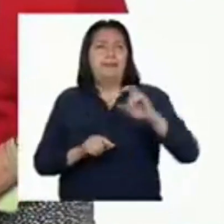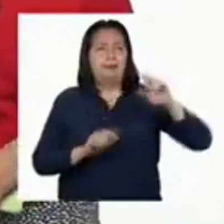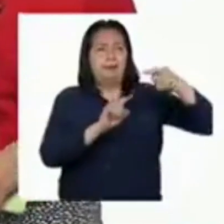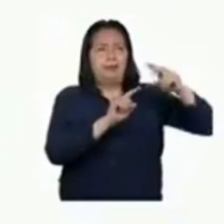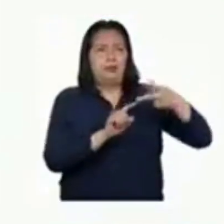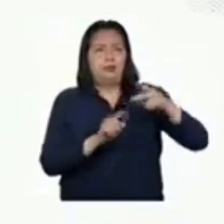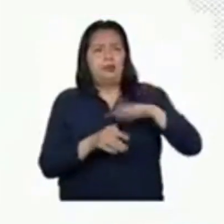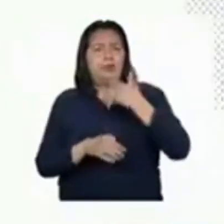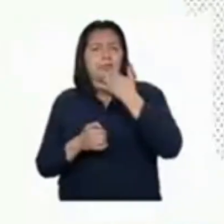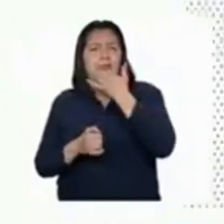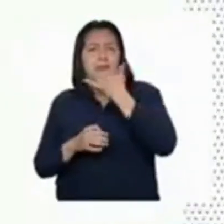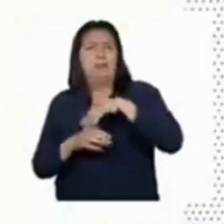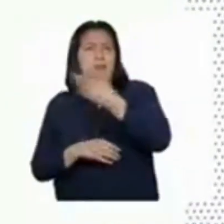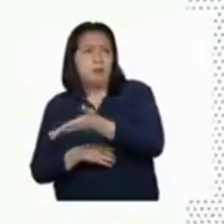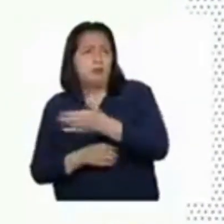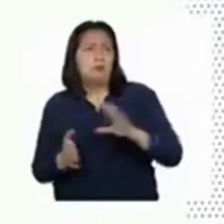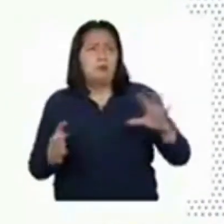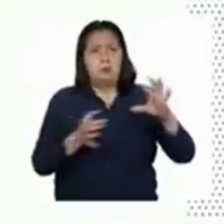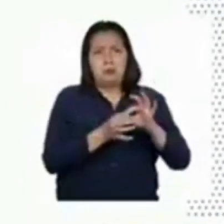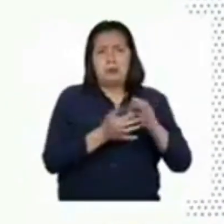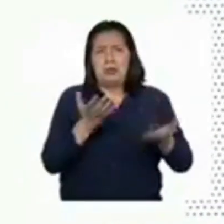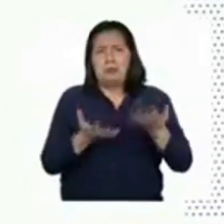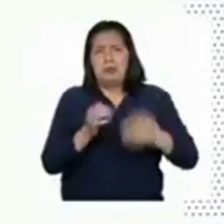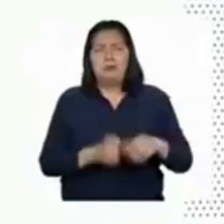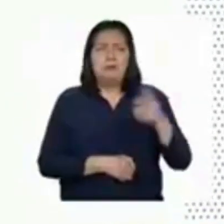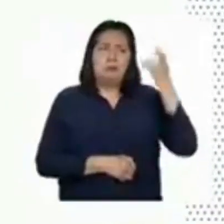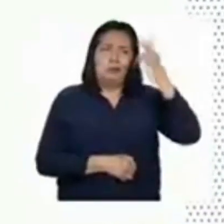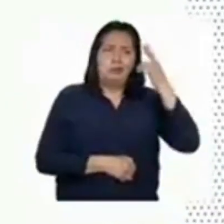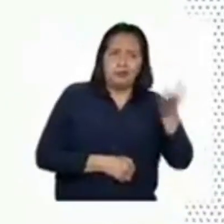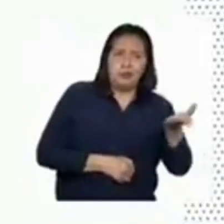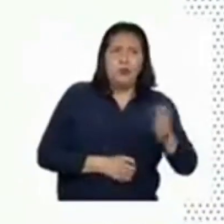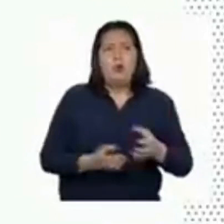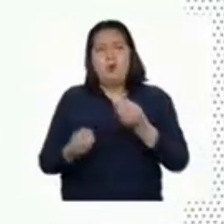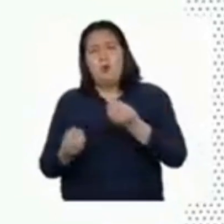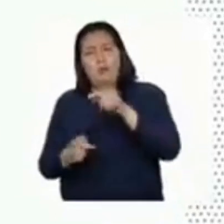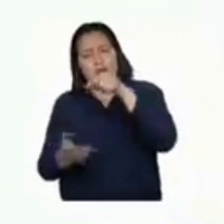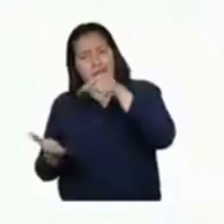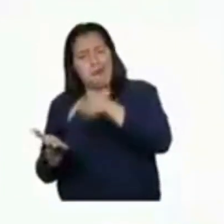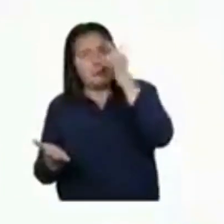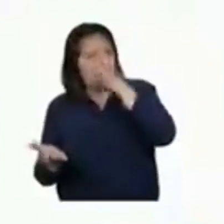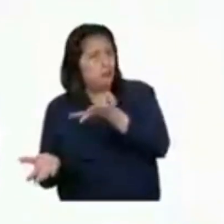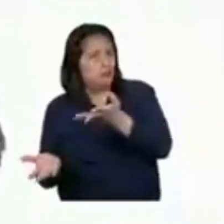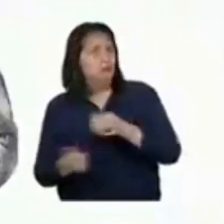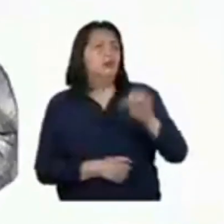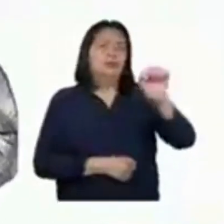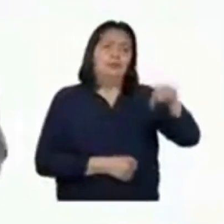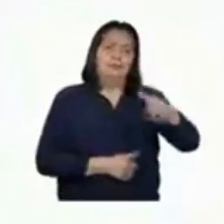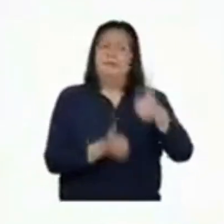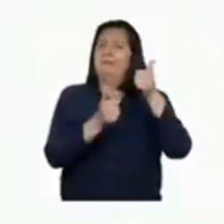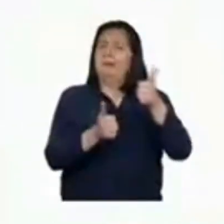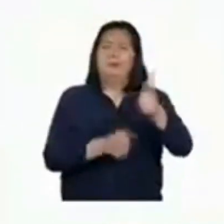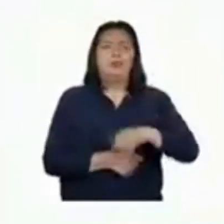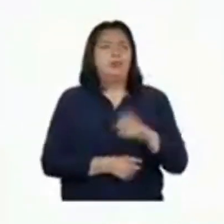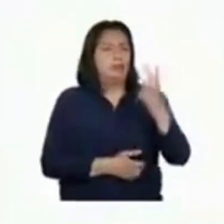primeras, me parece. Podríamos enlazar con un conector como por eso o por esta razón. Muy bien,